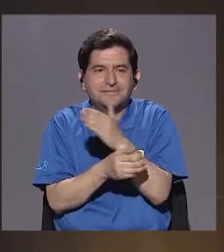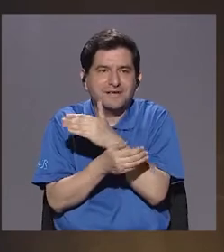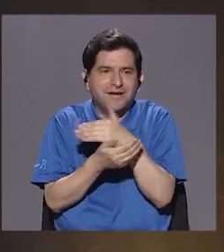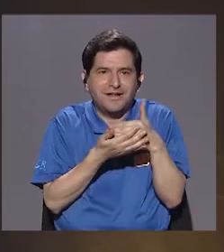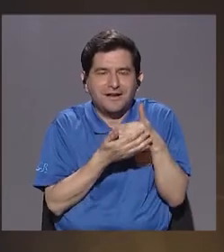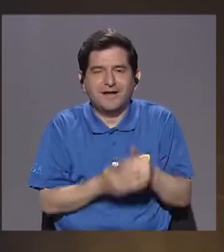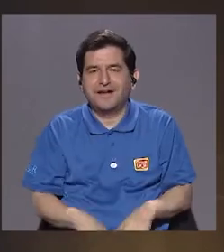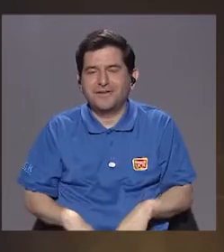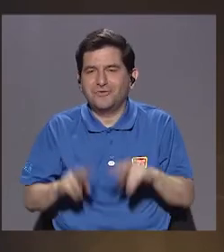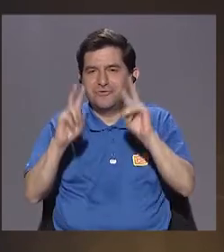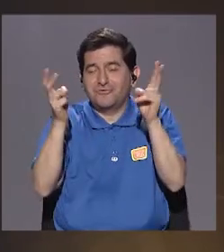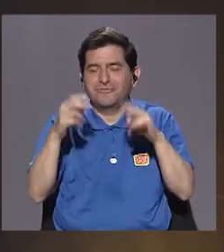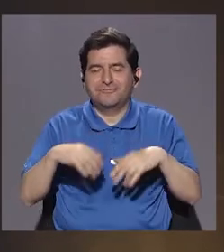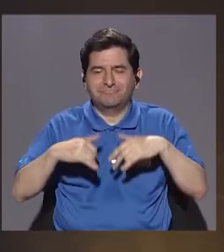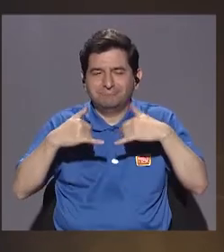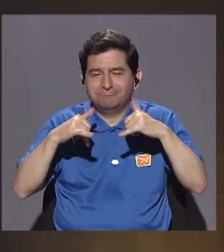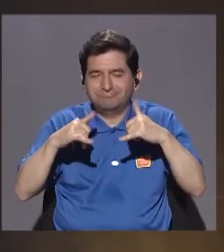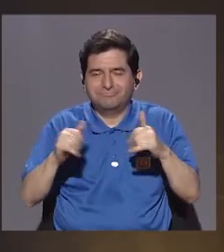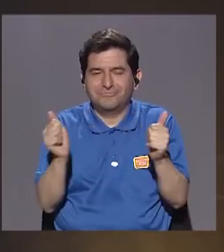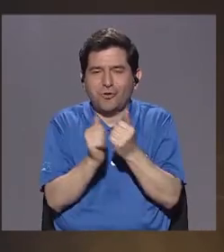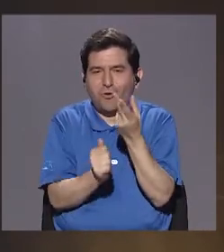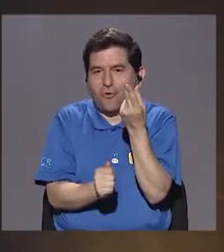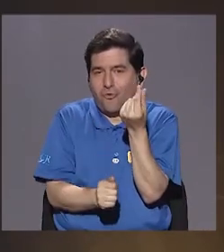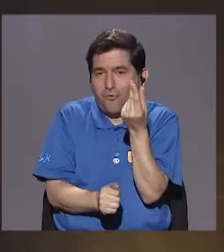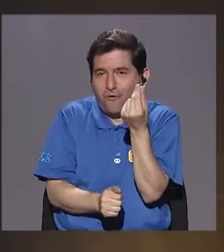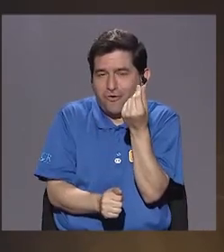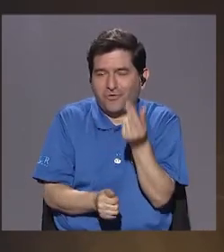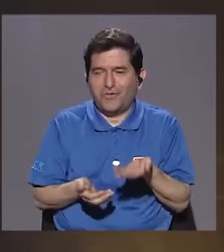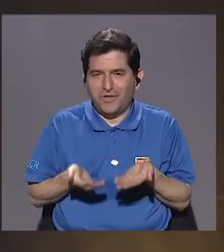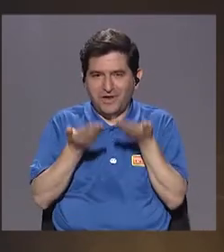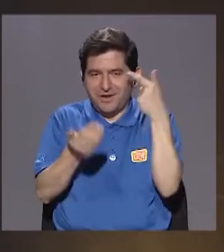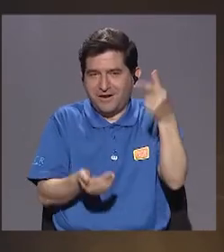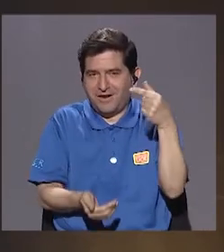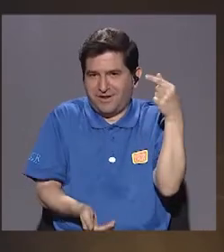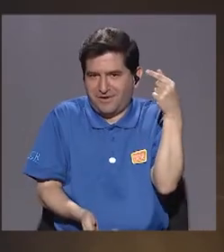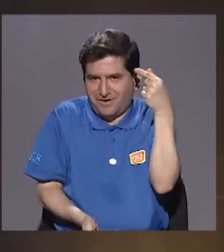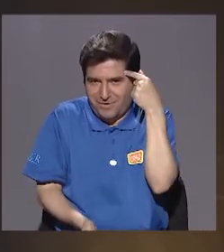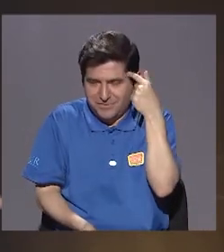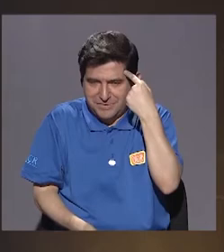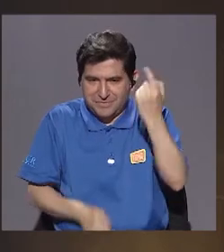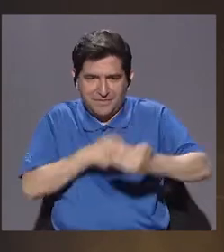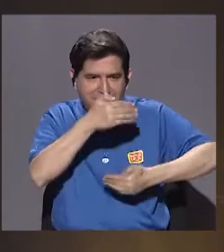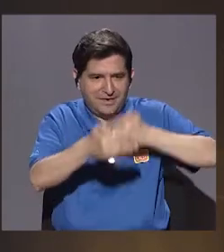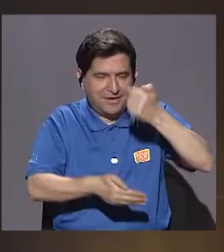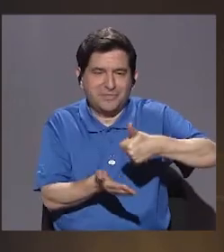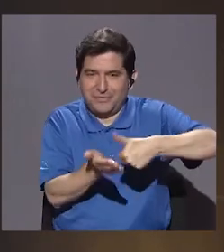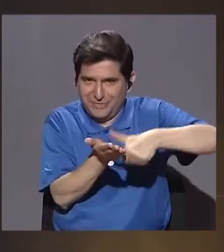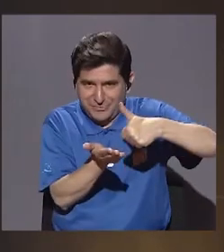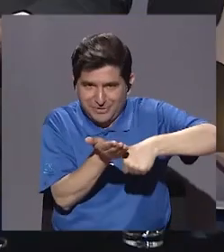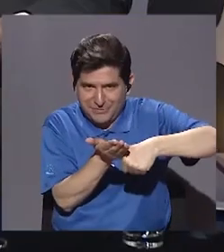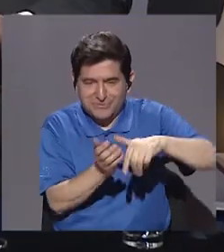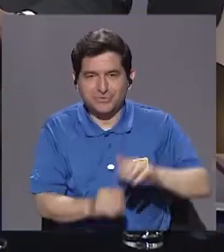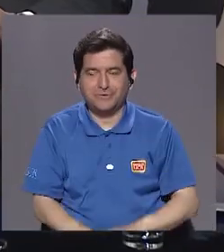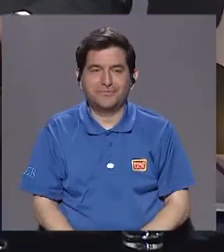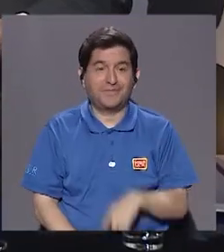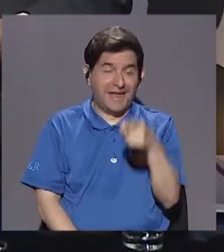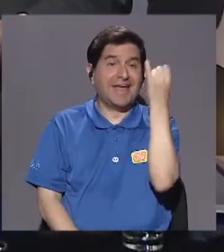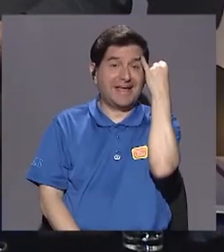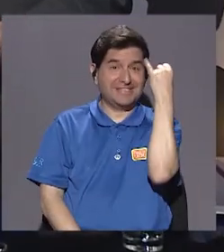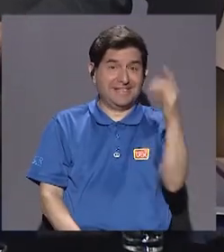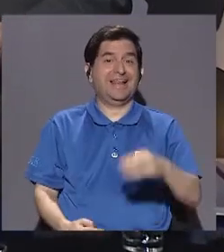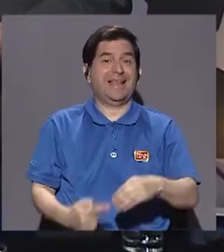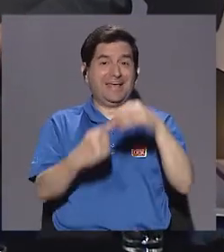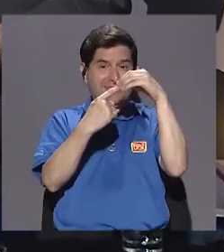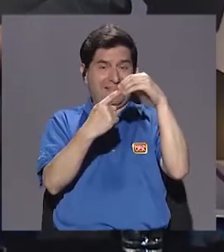algunos juegos con los dineros que brinda el estado a los procesos electorales esa fue la idea